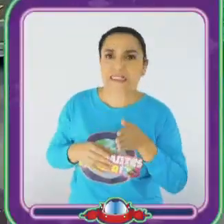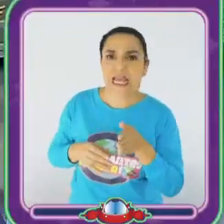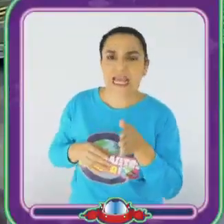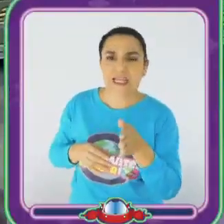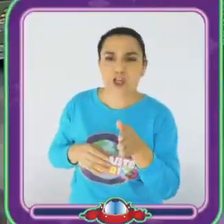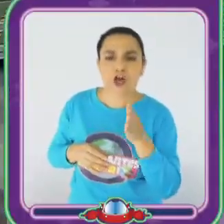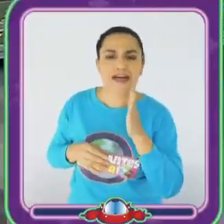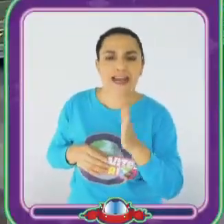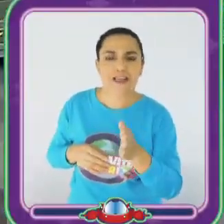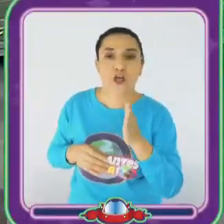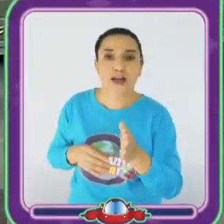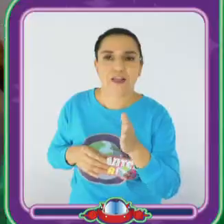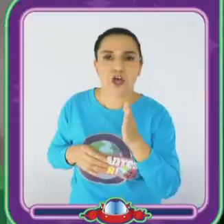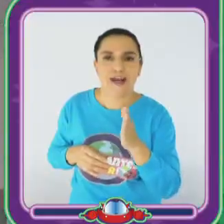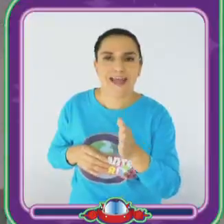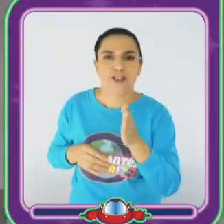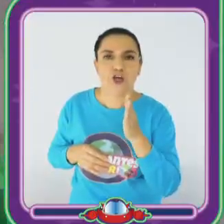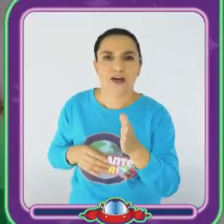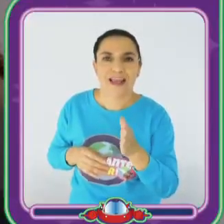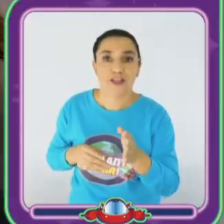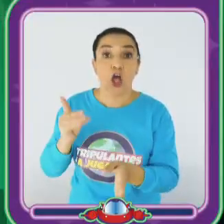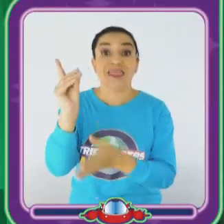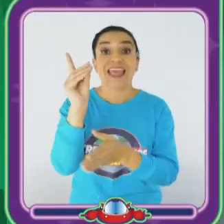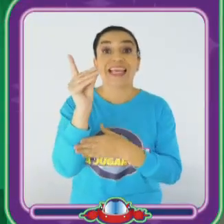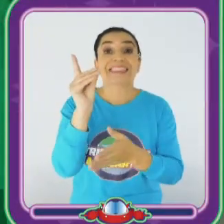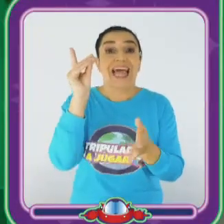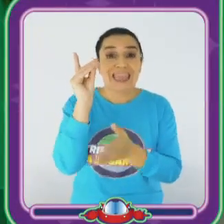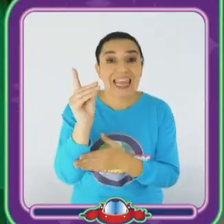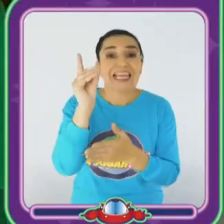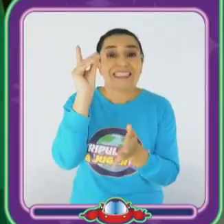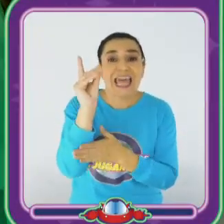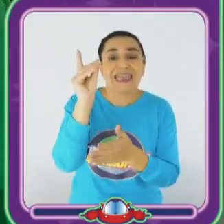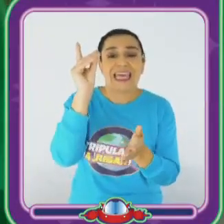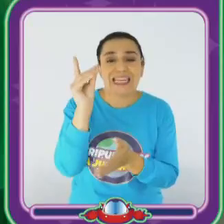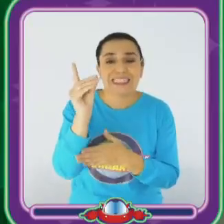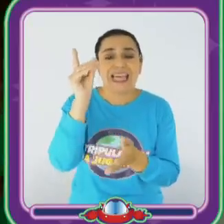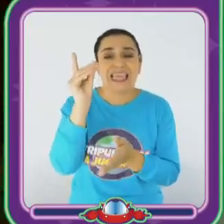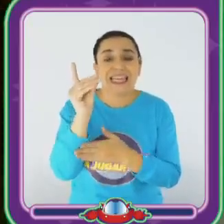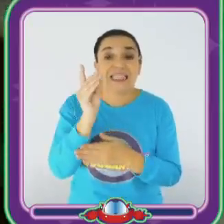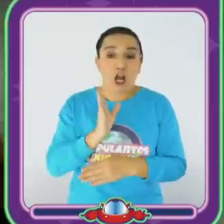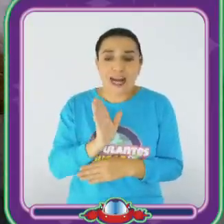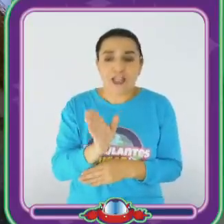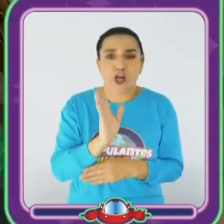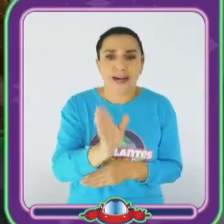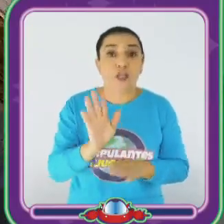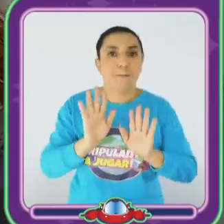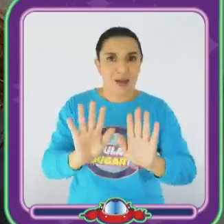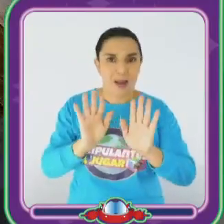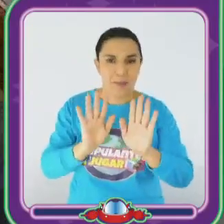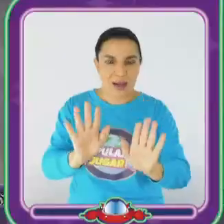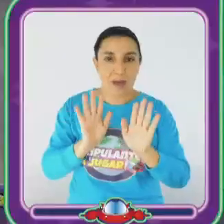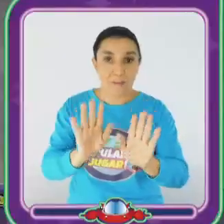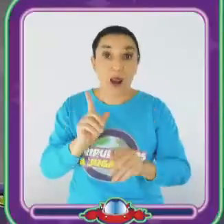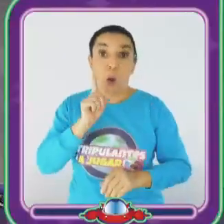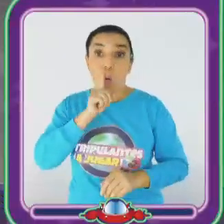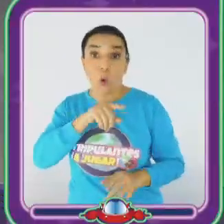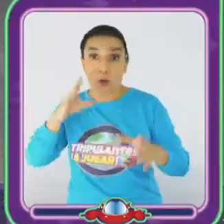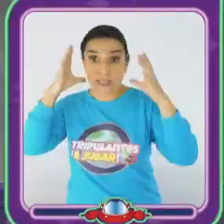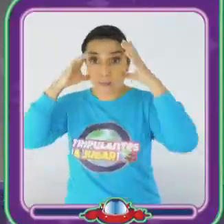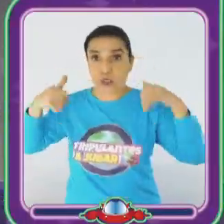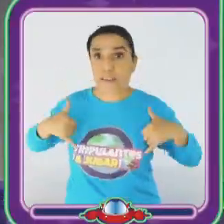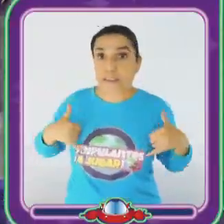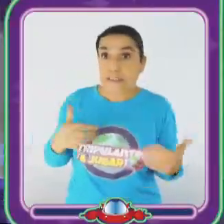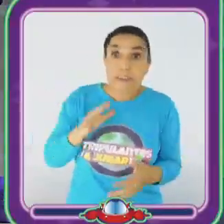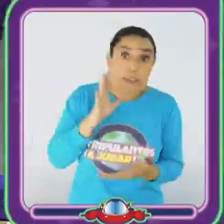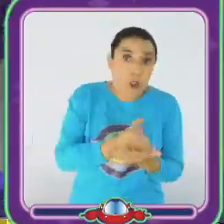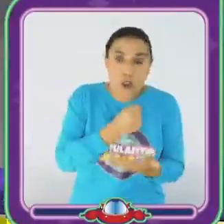sigue recto! ¡Recto! ¡Recto! ¡Recto! ¡Recto! ¡Derecha! ¡Derecha! ¡Derecha! ¡Recto! ¡Recto! Es la última recto, tripulante recto,